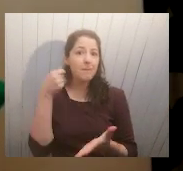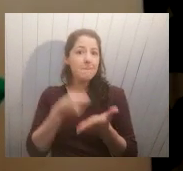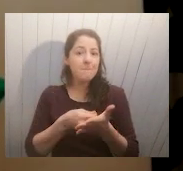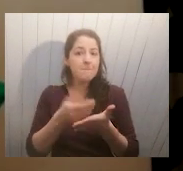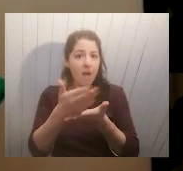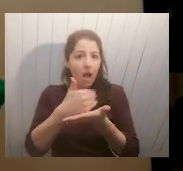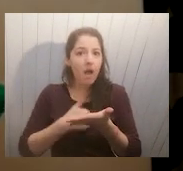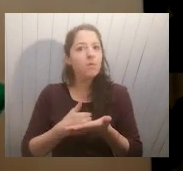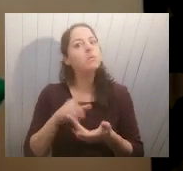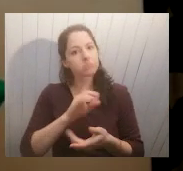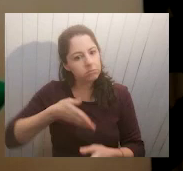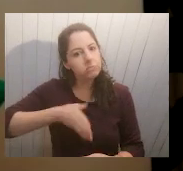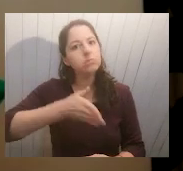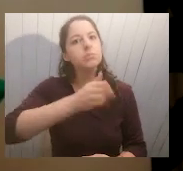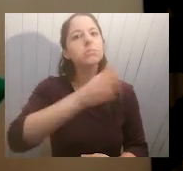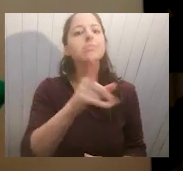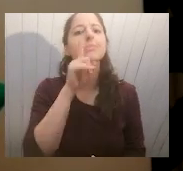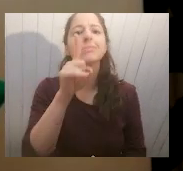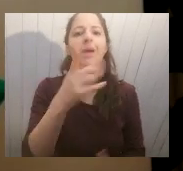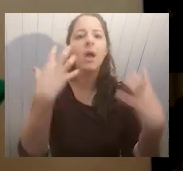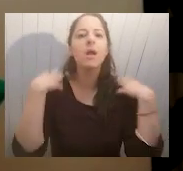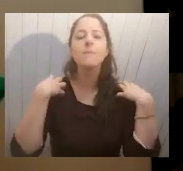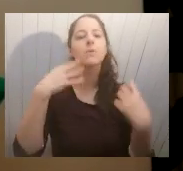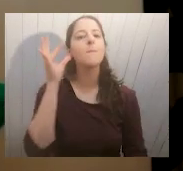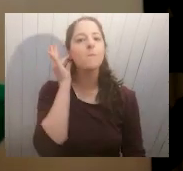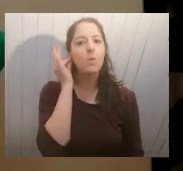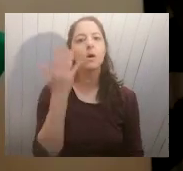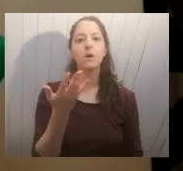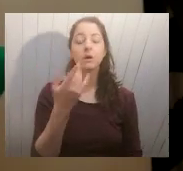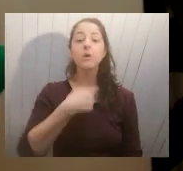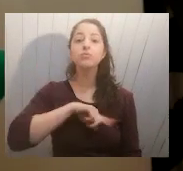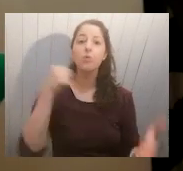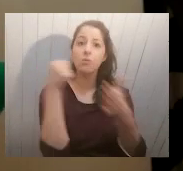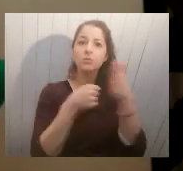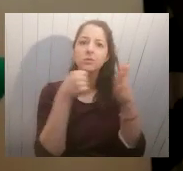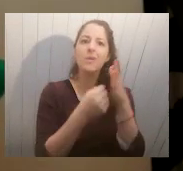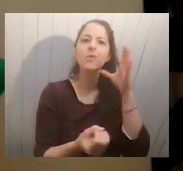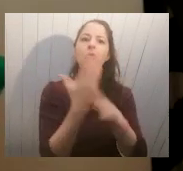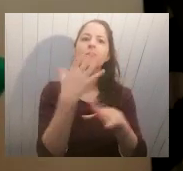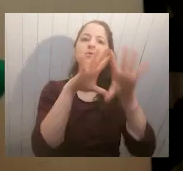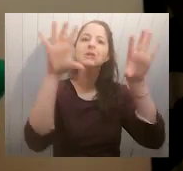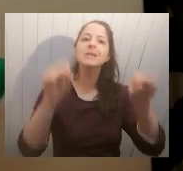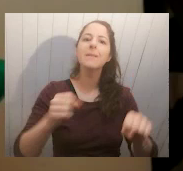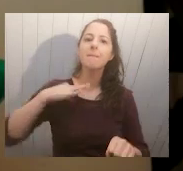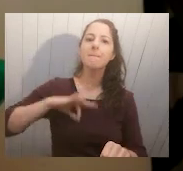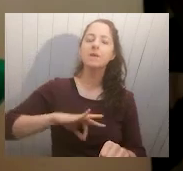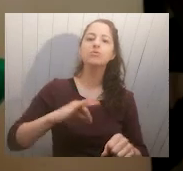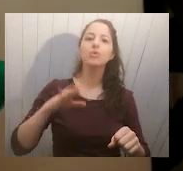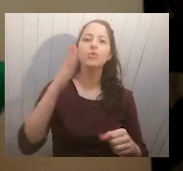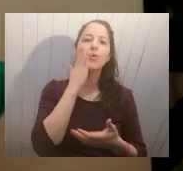cesan y que recaen principalmente en las mujeres. Luchemos por un nuevo sistema de pensiones